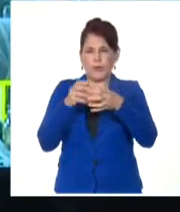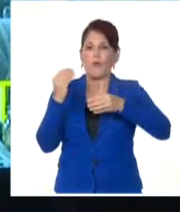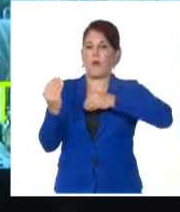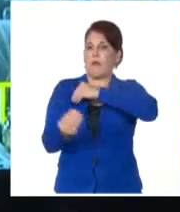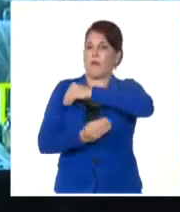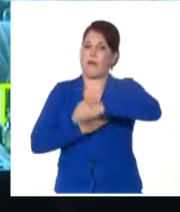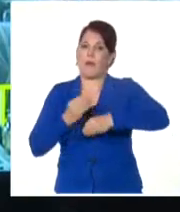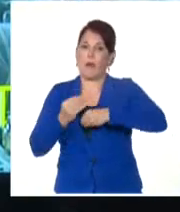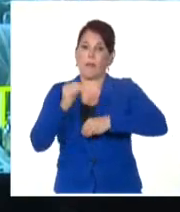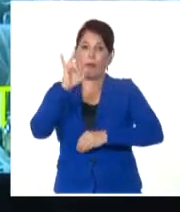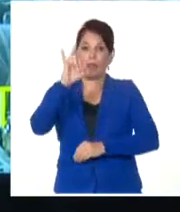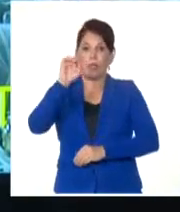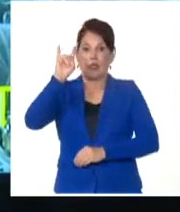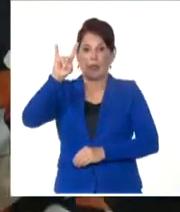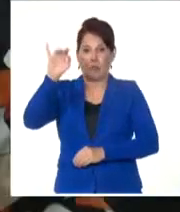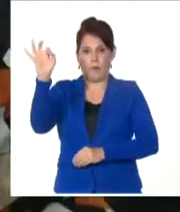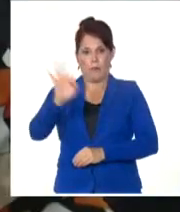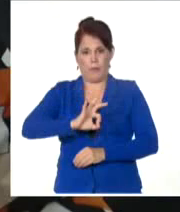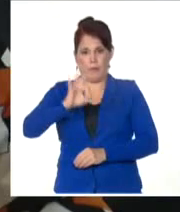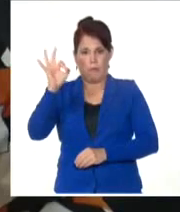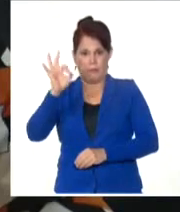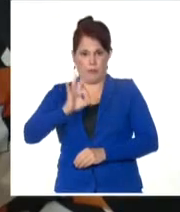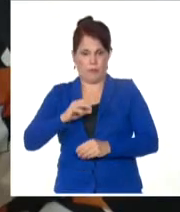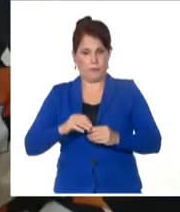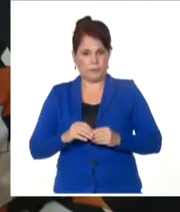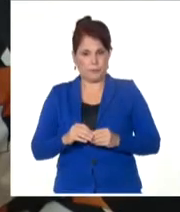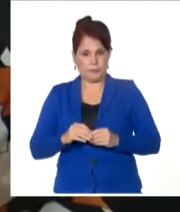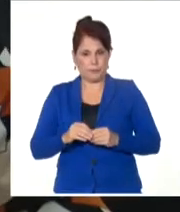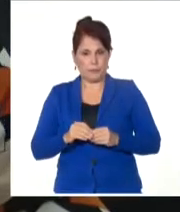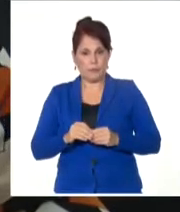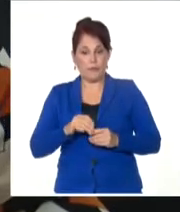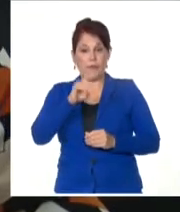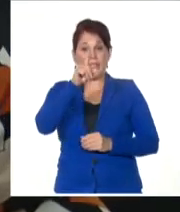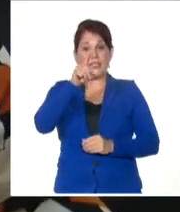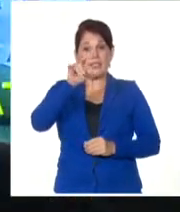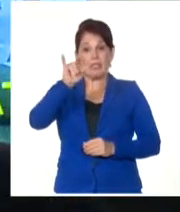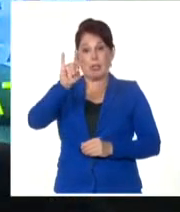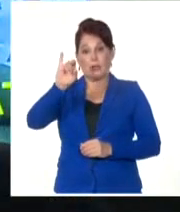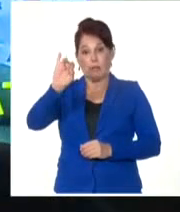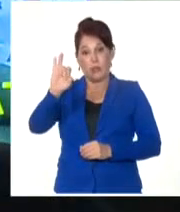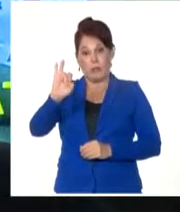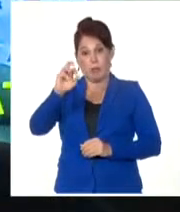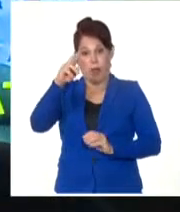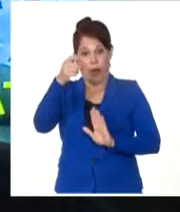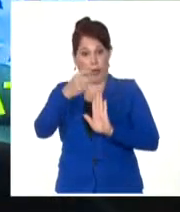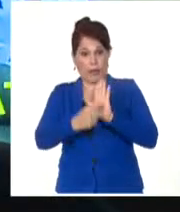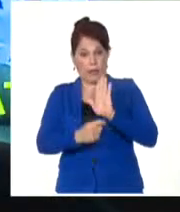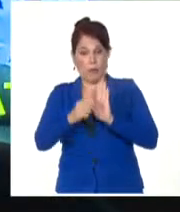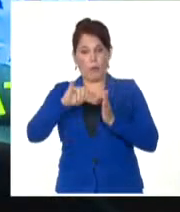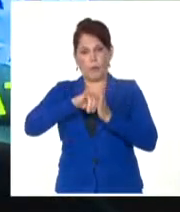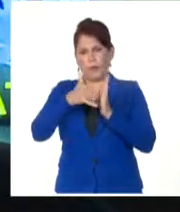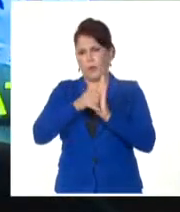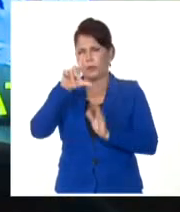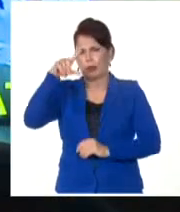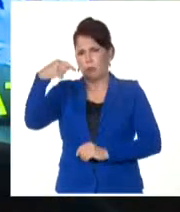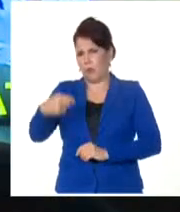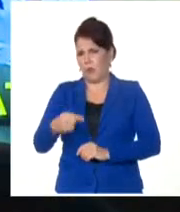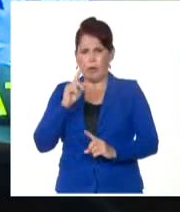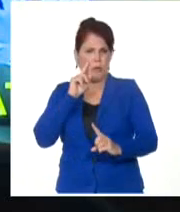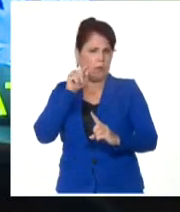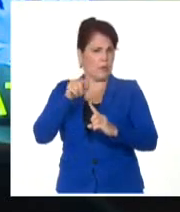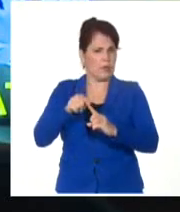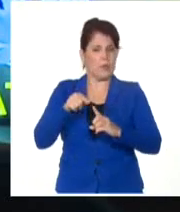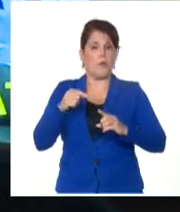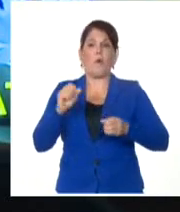modificado en más del 79%. Conformada por 107 artículos, el proyecto de ley tiene como objeto la regulación